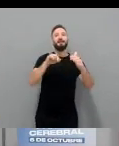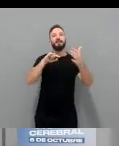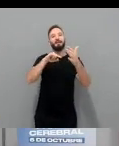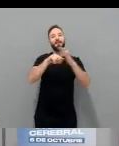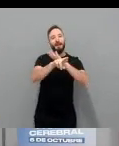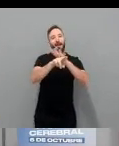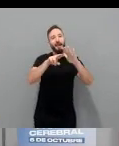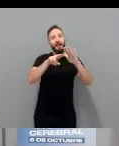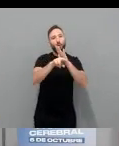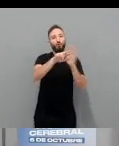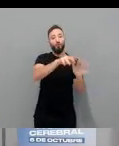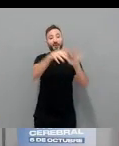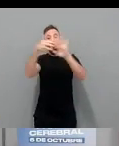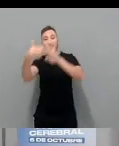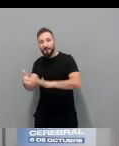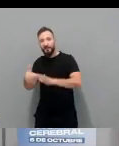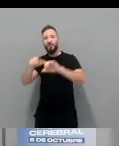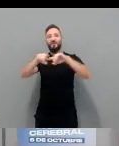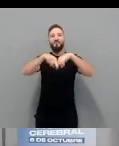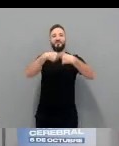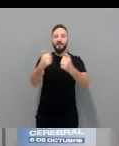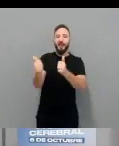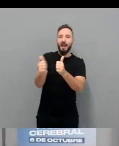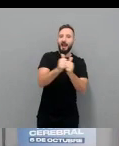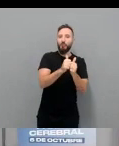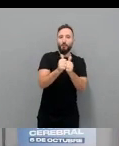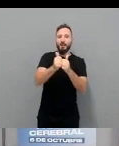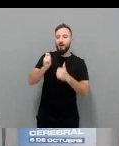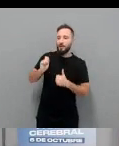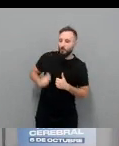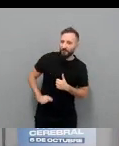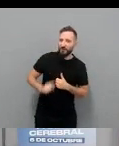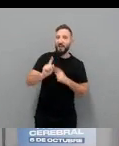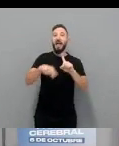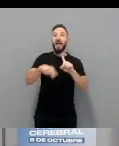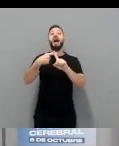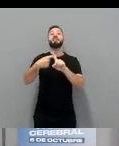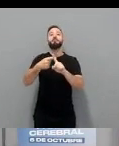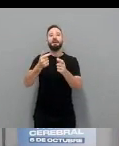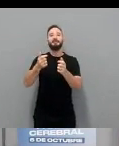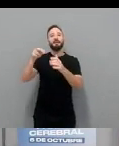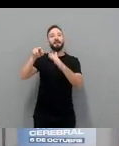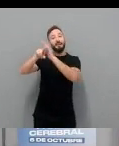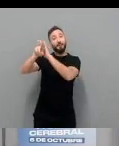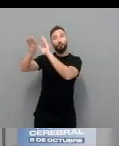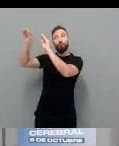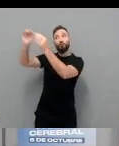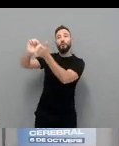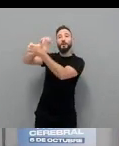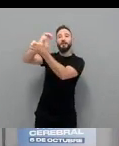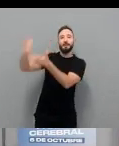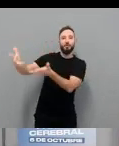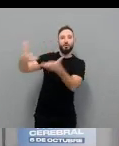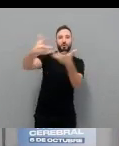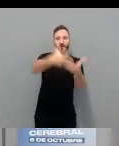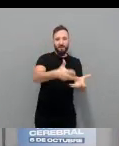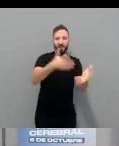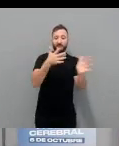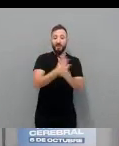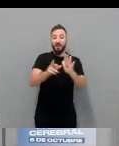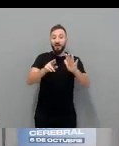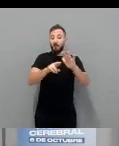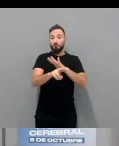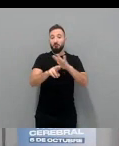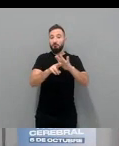la familia, los profesionales, ¿vale? Además, presta los recursos. Pues como vais a ver en el caso de Luca, bueno, pues es un recurso